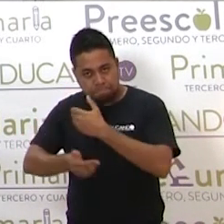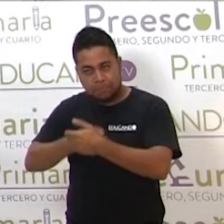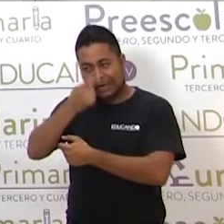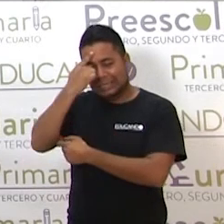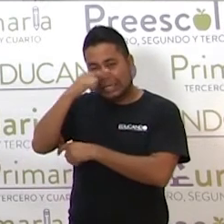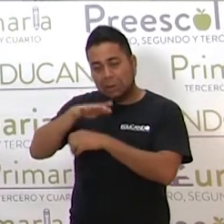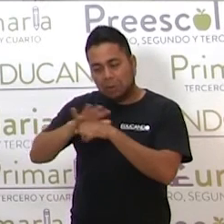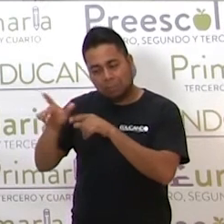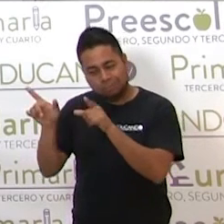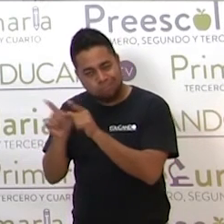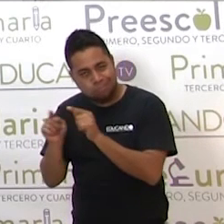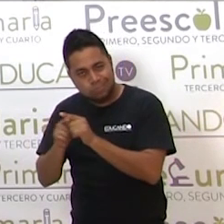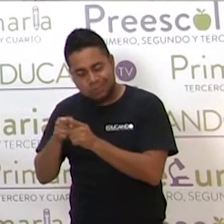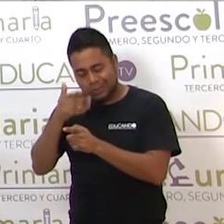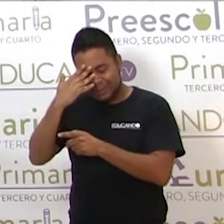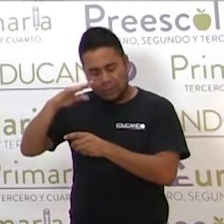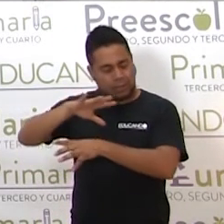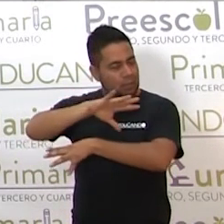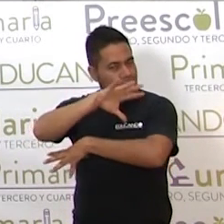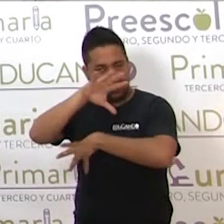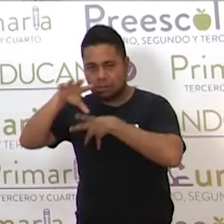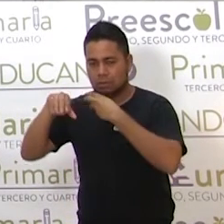las conclusiones.